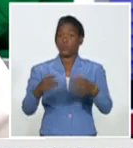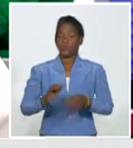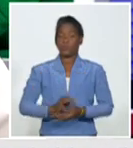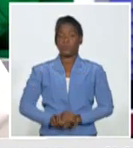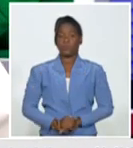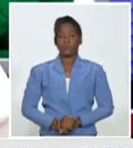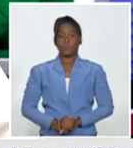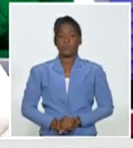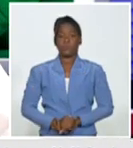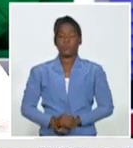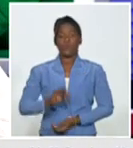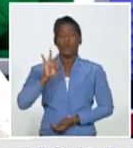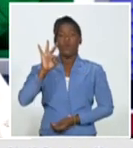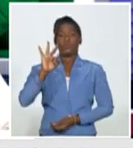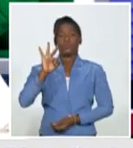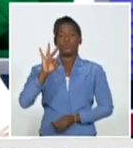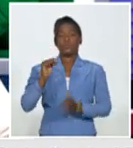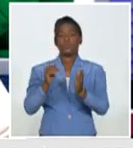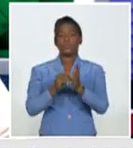8.349